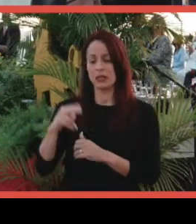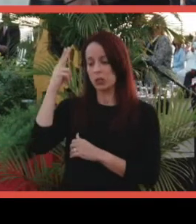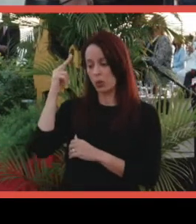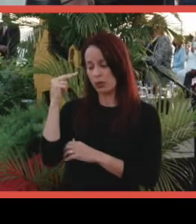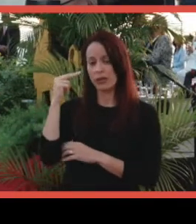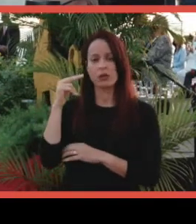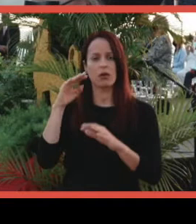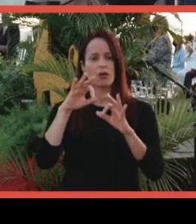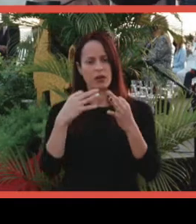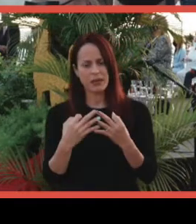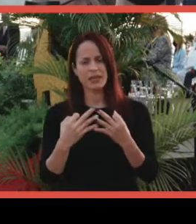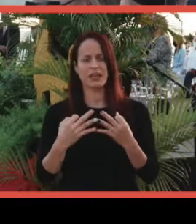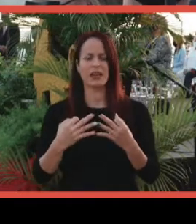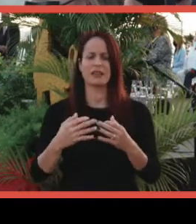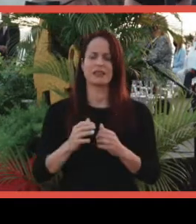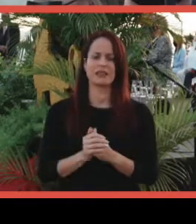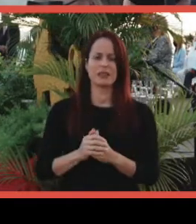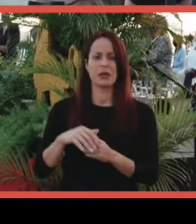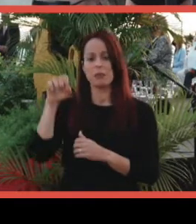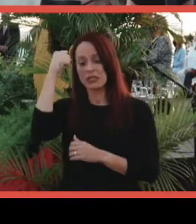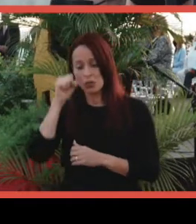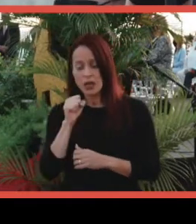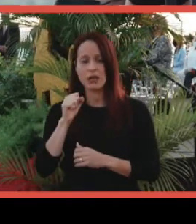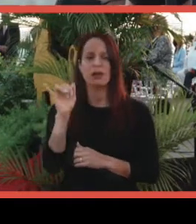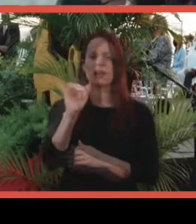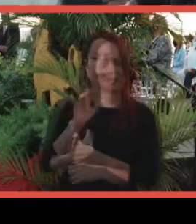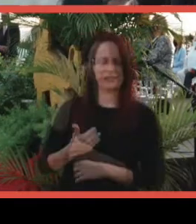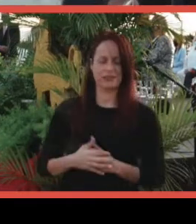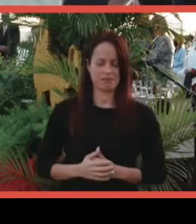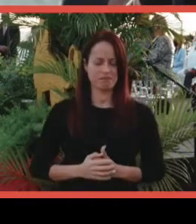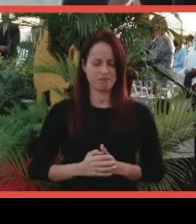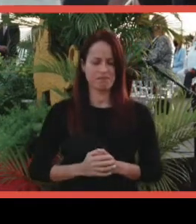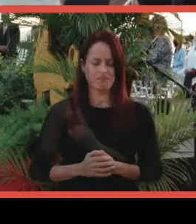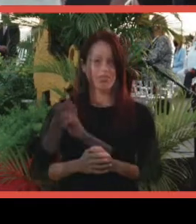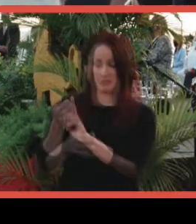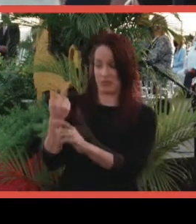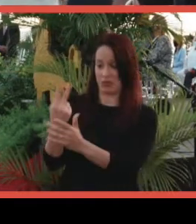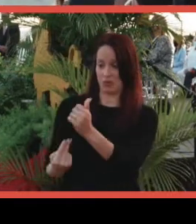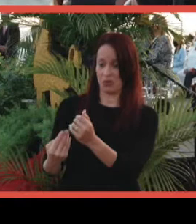familia, mis suegros, que son como mi padre y mi madre, que me han dado